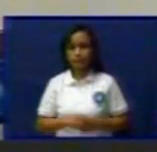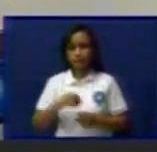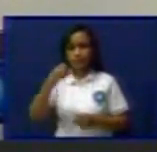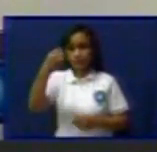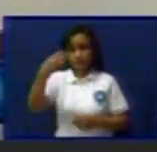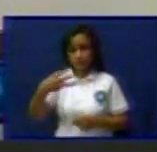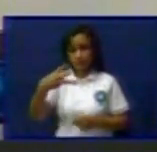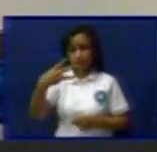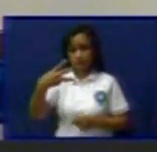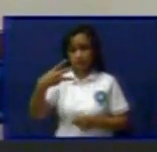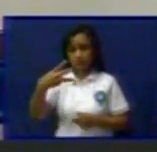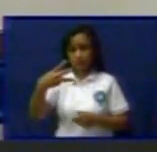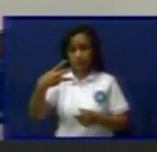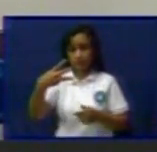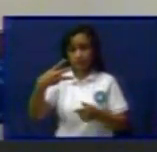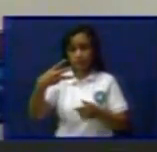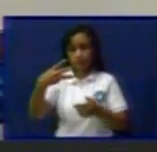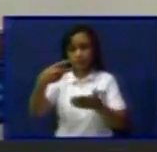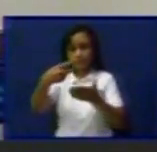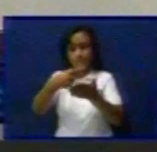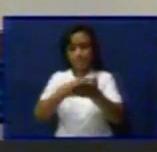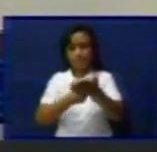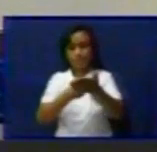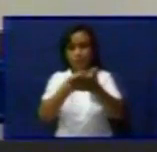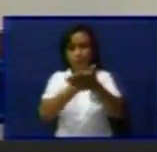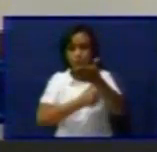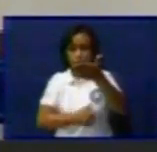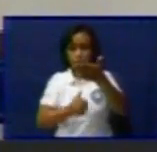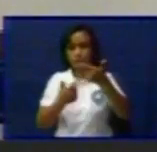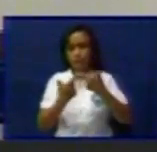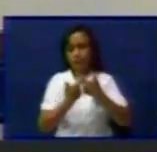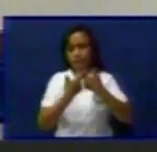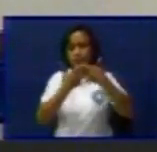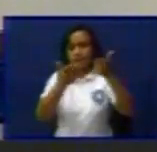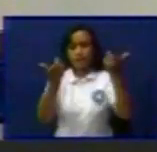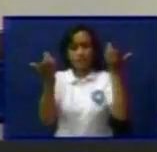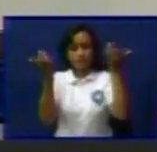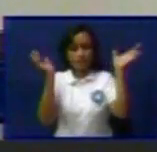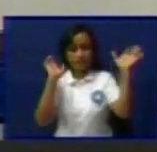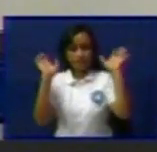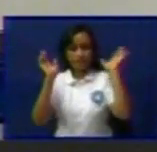Y el tercer subproyecto es la zona de libre comercio.